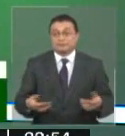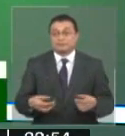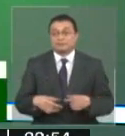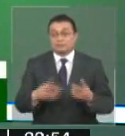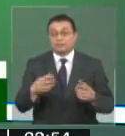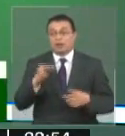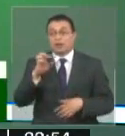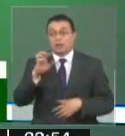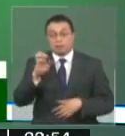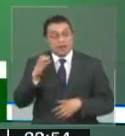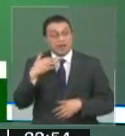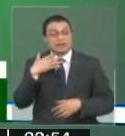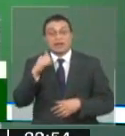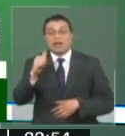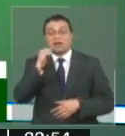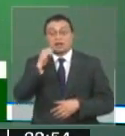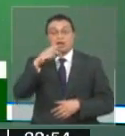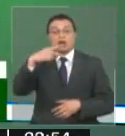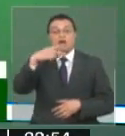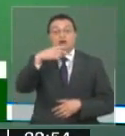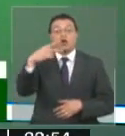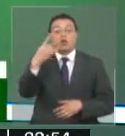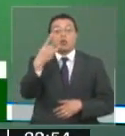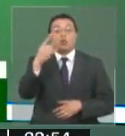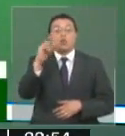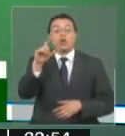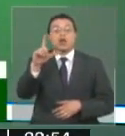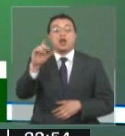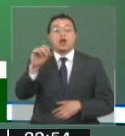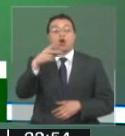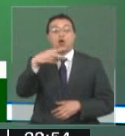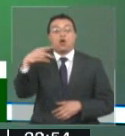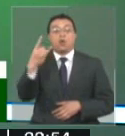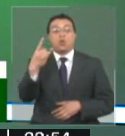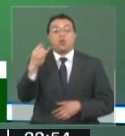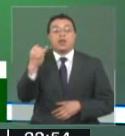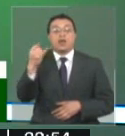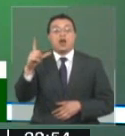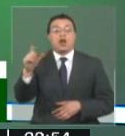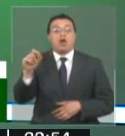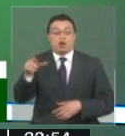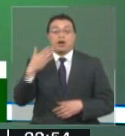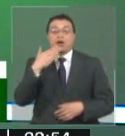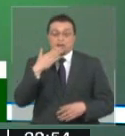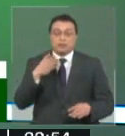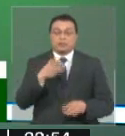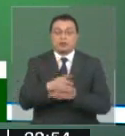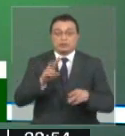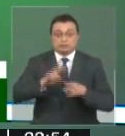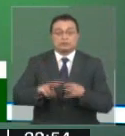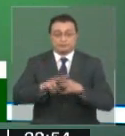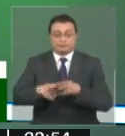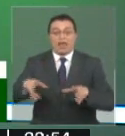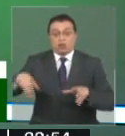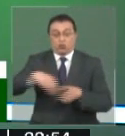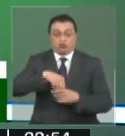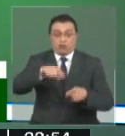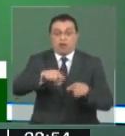El parque que fui a Huilo, yeah. Donde se están centralizando eso mucho, sí. En hacerlo... Sí, pues. Inclusivo, pero